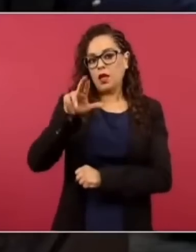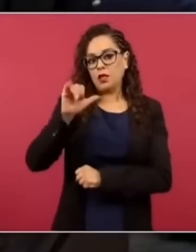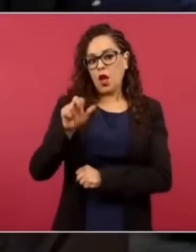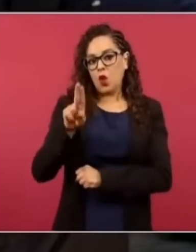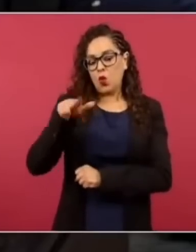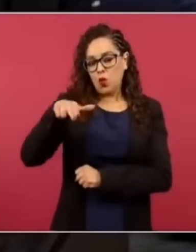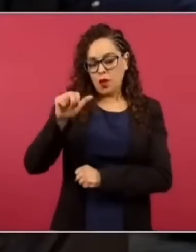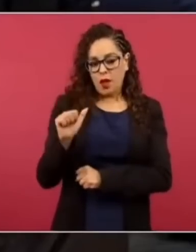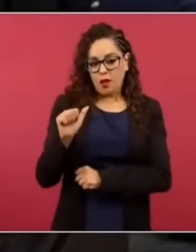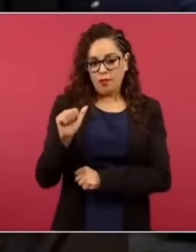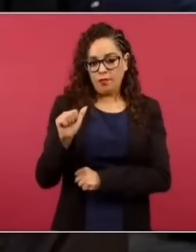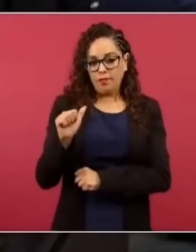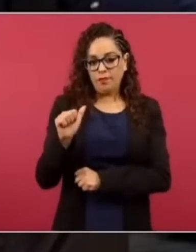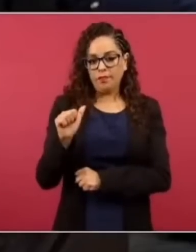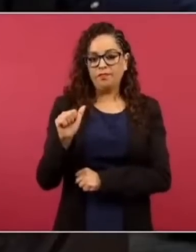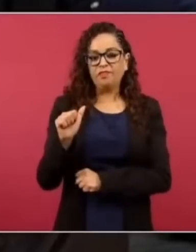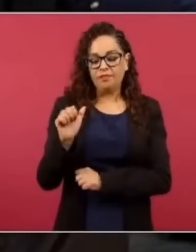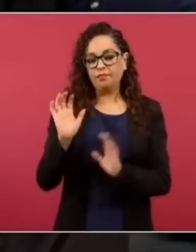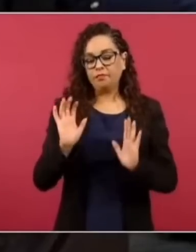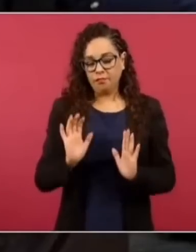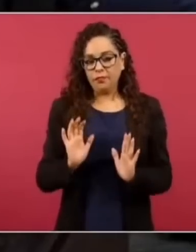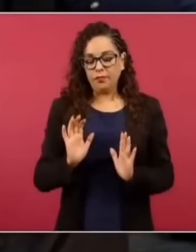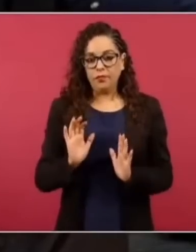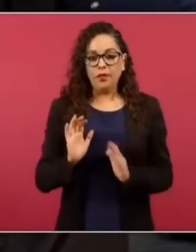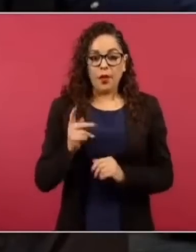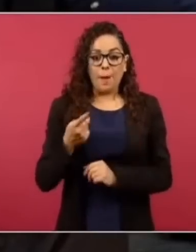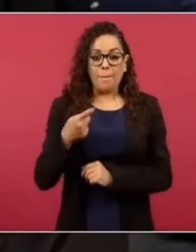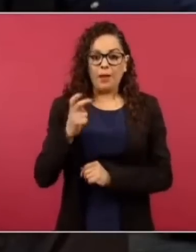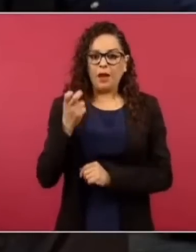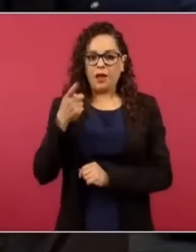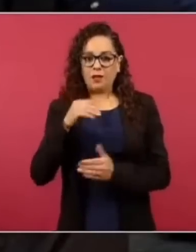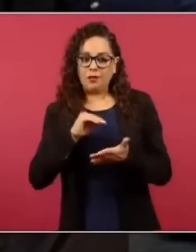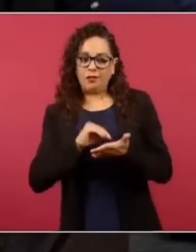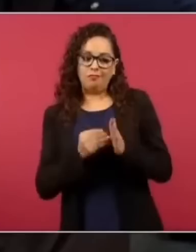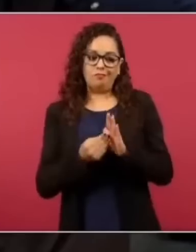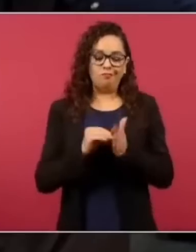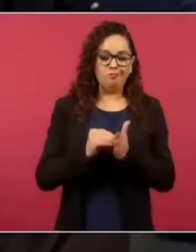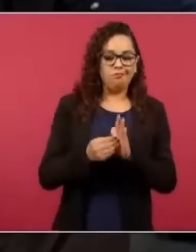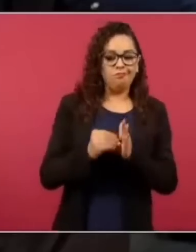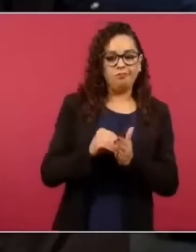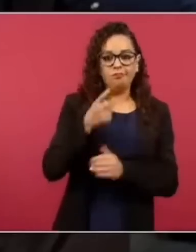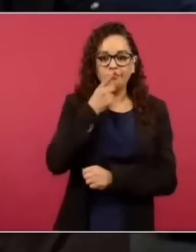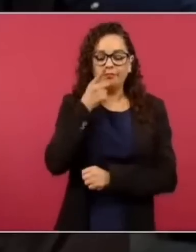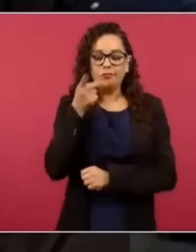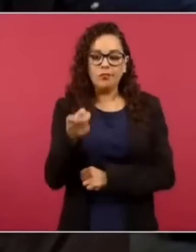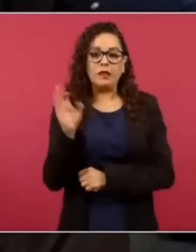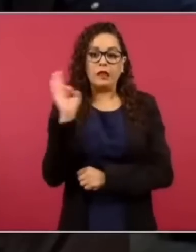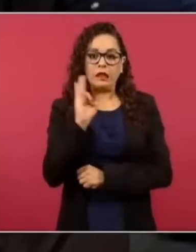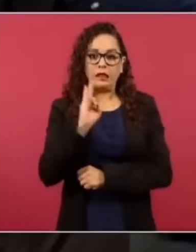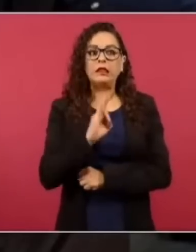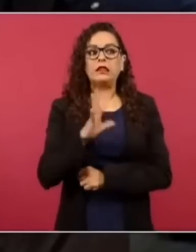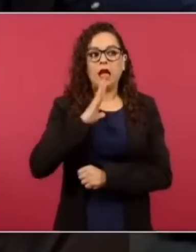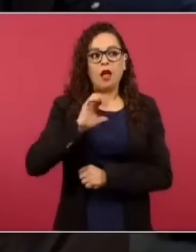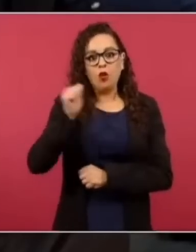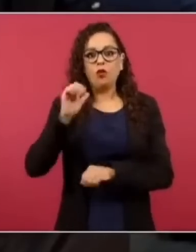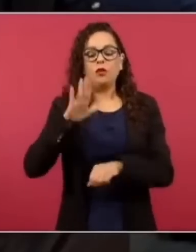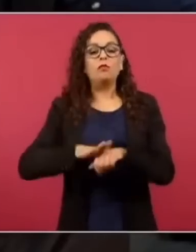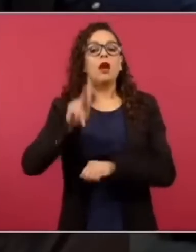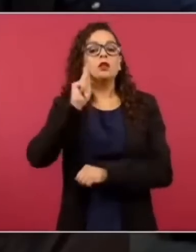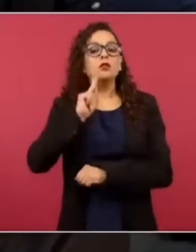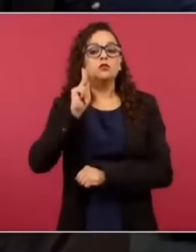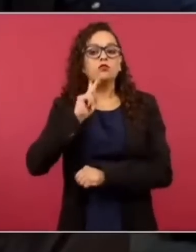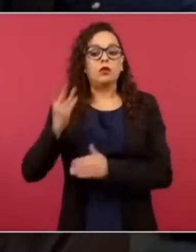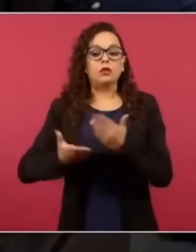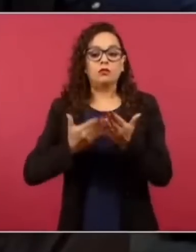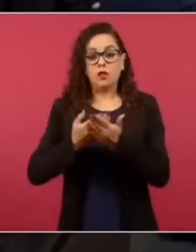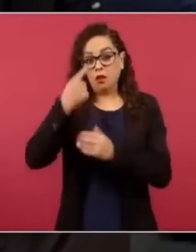apegarse a algunas de las opciones que dan, pero estas tácticas dilatorias en las que ellos dicen que pudieran aportar más elementos para